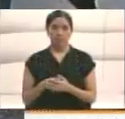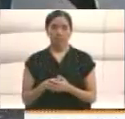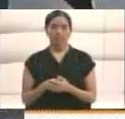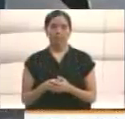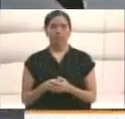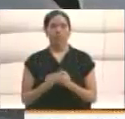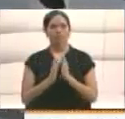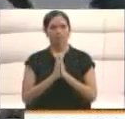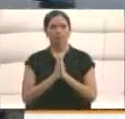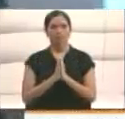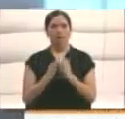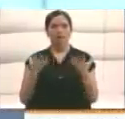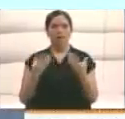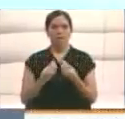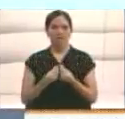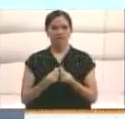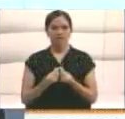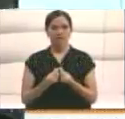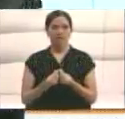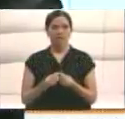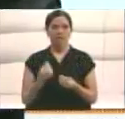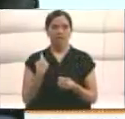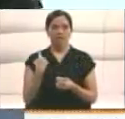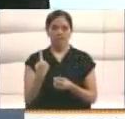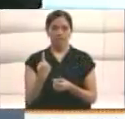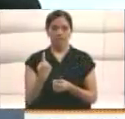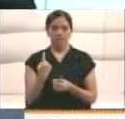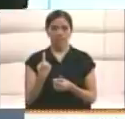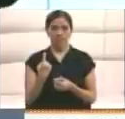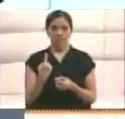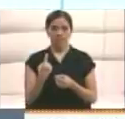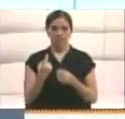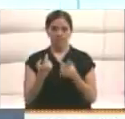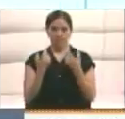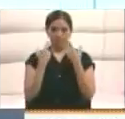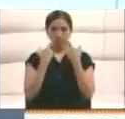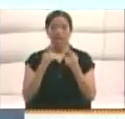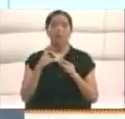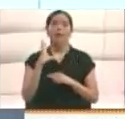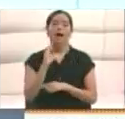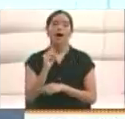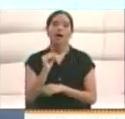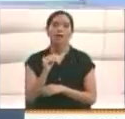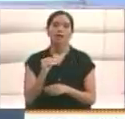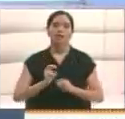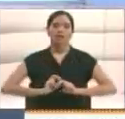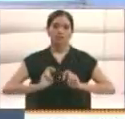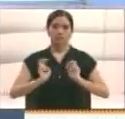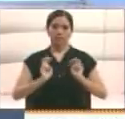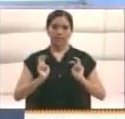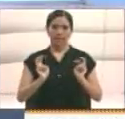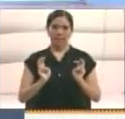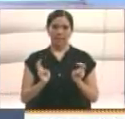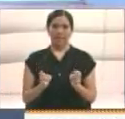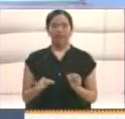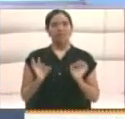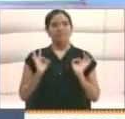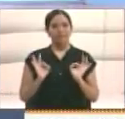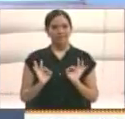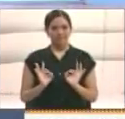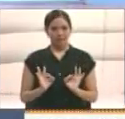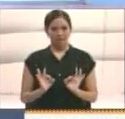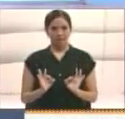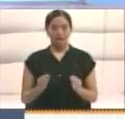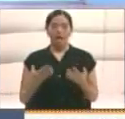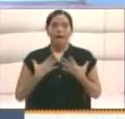Acompáñenme, por favor, al set principal, porque queremos hablar ahora de un tema que en lo particular a